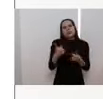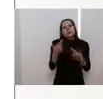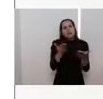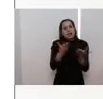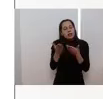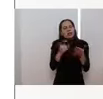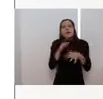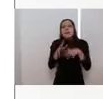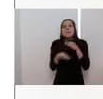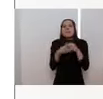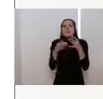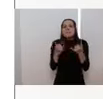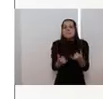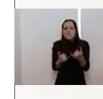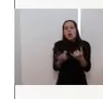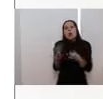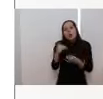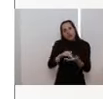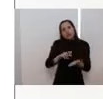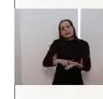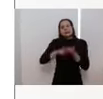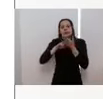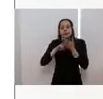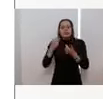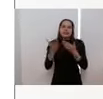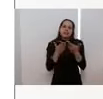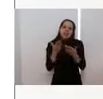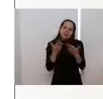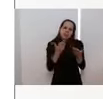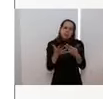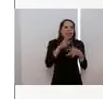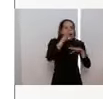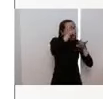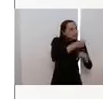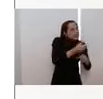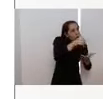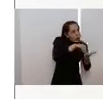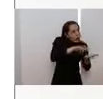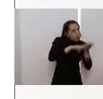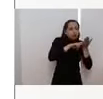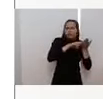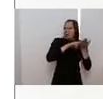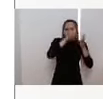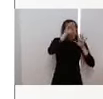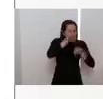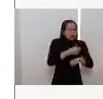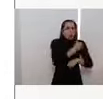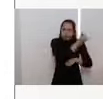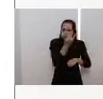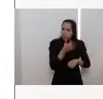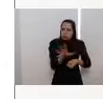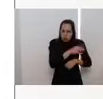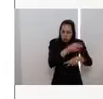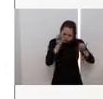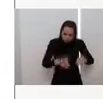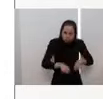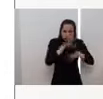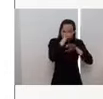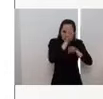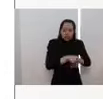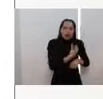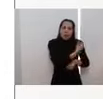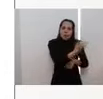en este momento estamos reactivando los servicios no las capacidades las capacidades han estado activas y listas para cada uno de nuestros usuarios